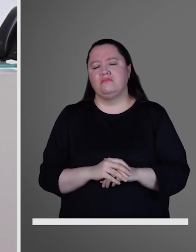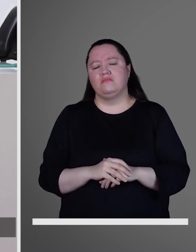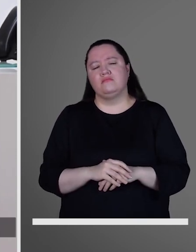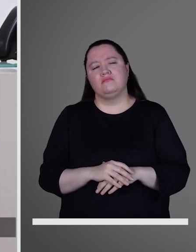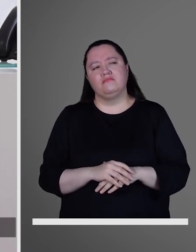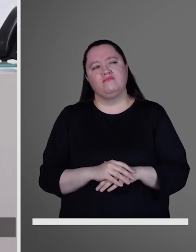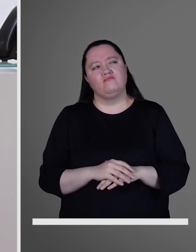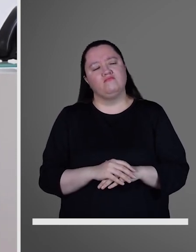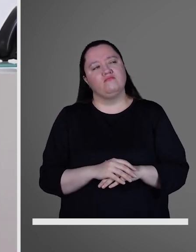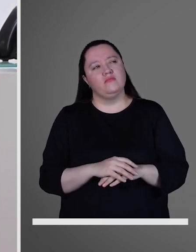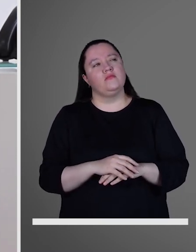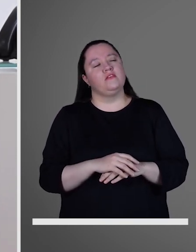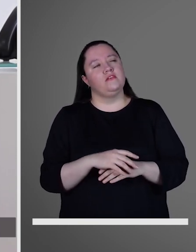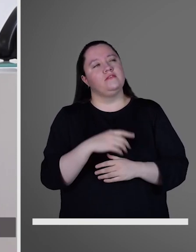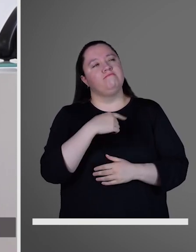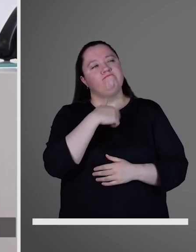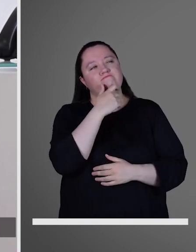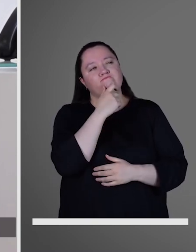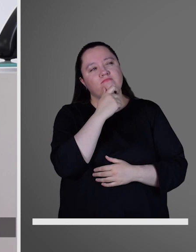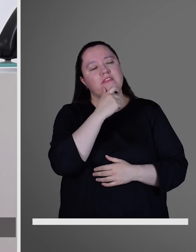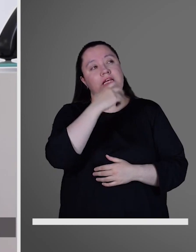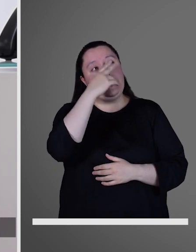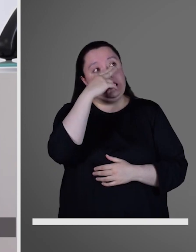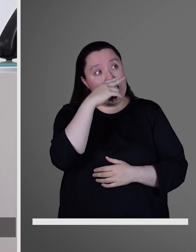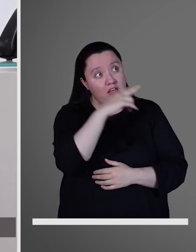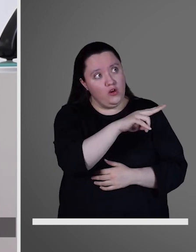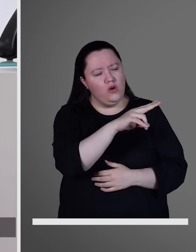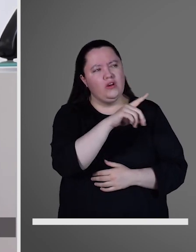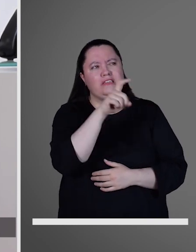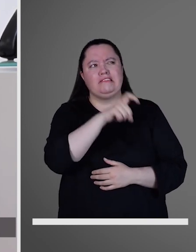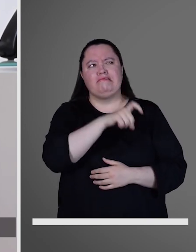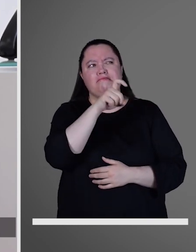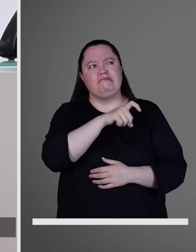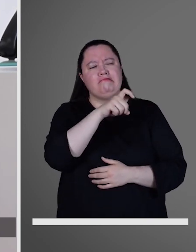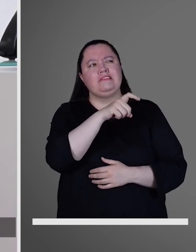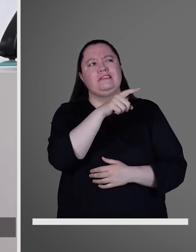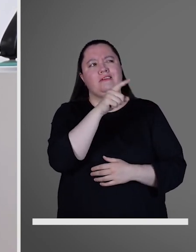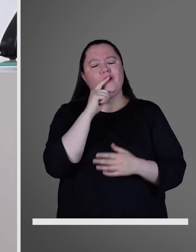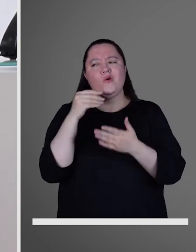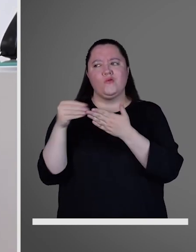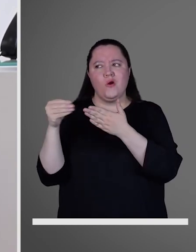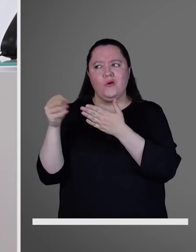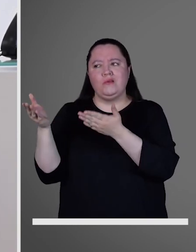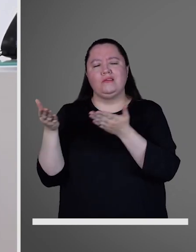Sí. Debo comprar las cosas que mi hijo necesita.